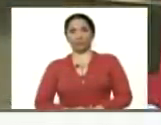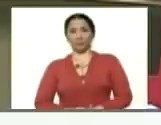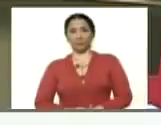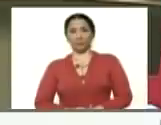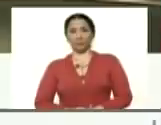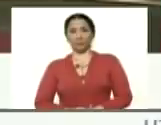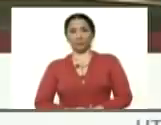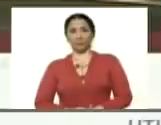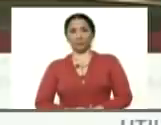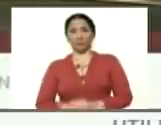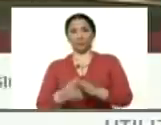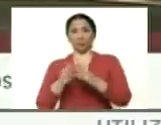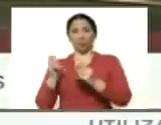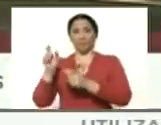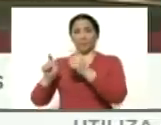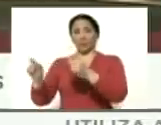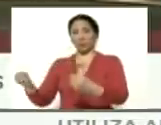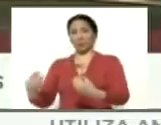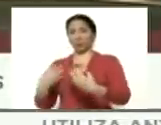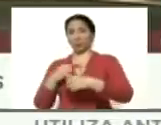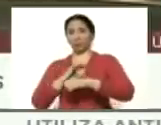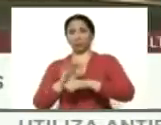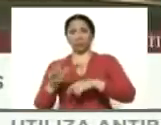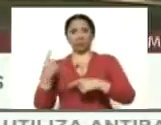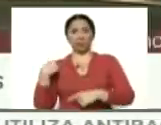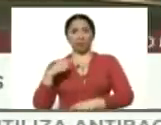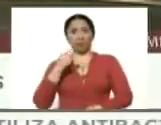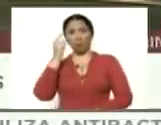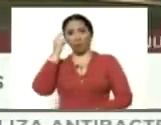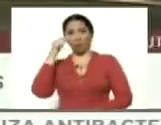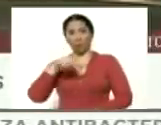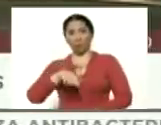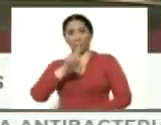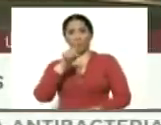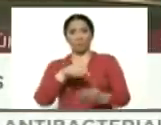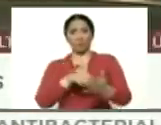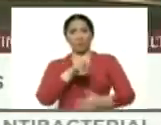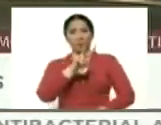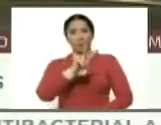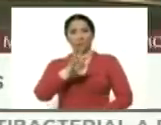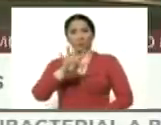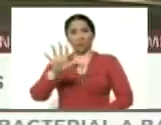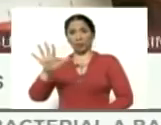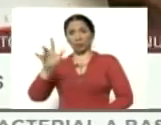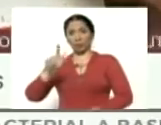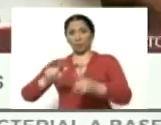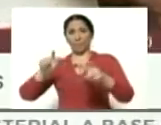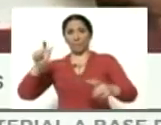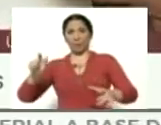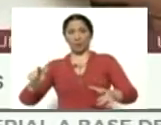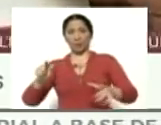De todos los casos que tenemos al día de hoy, de los 1.245 casos,